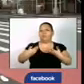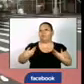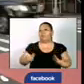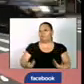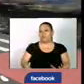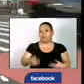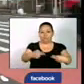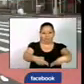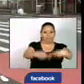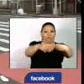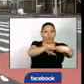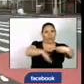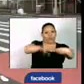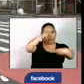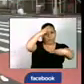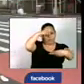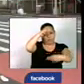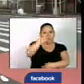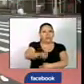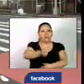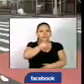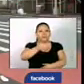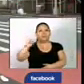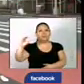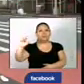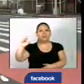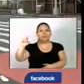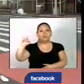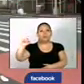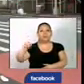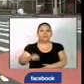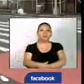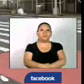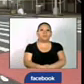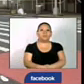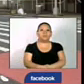limítrofe con México Celia Mendoza Voz de América